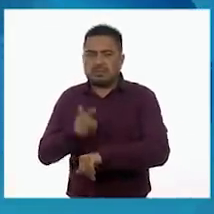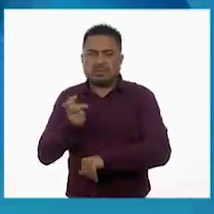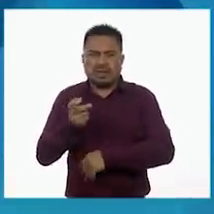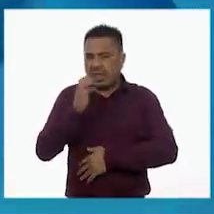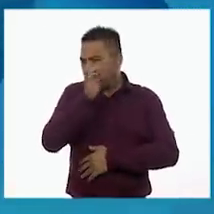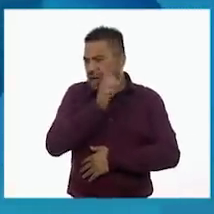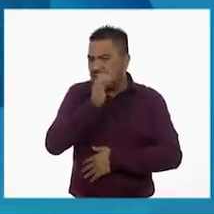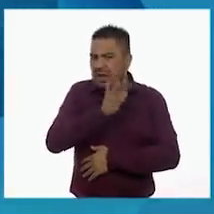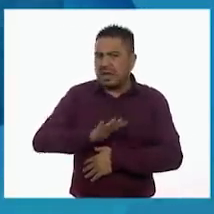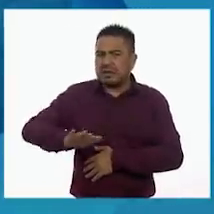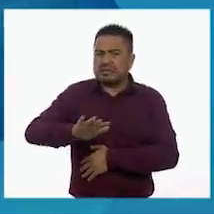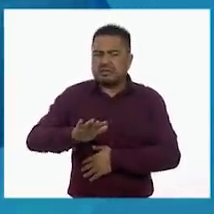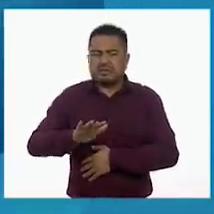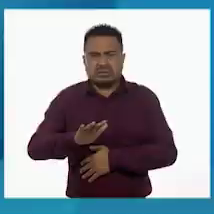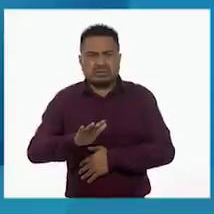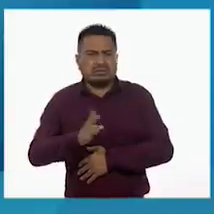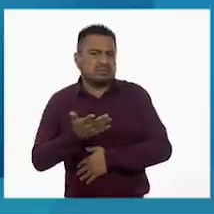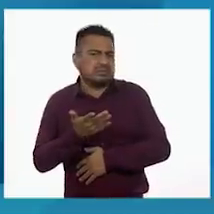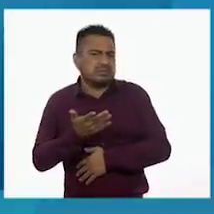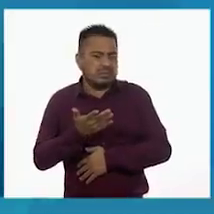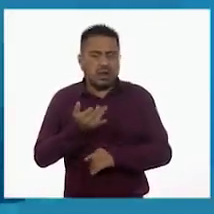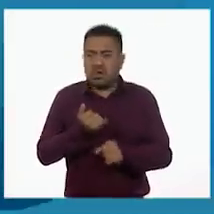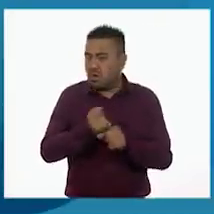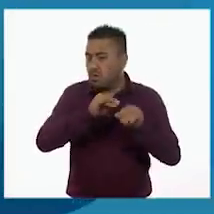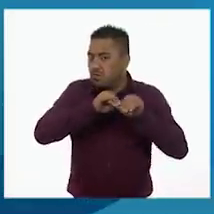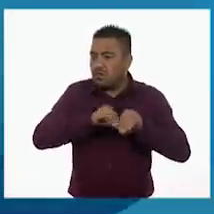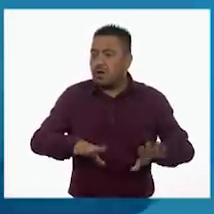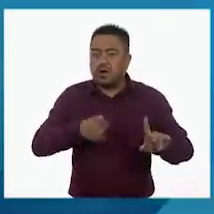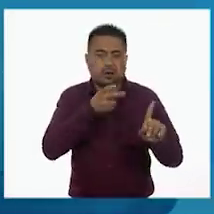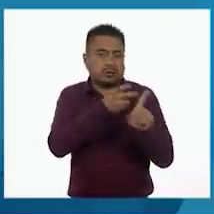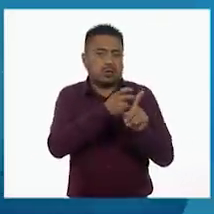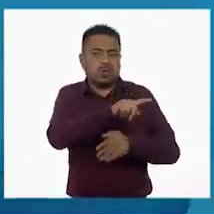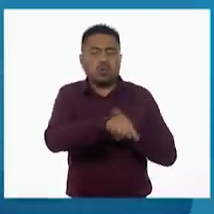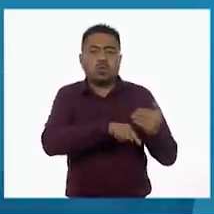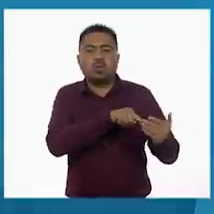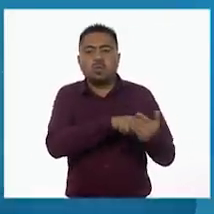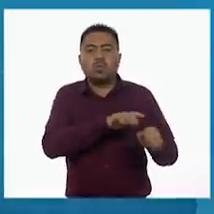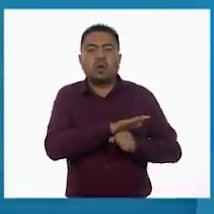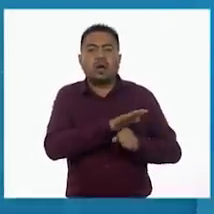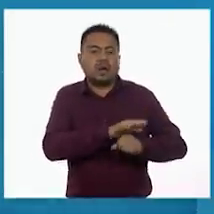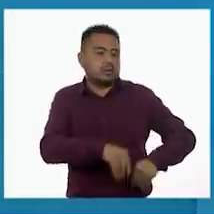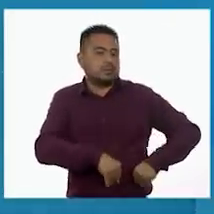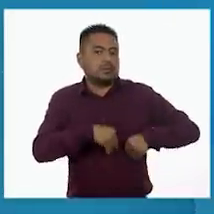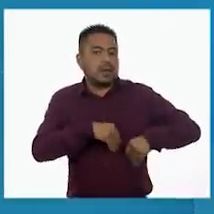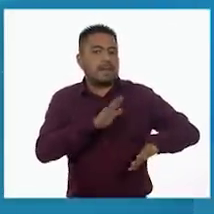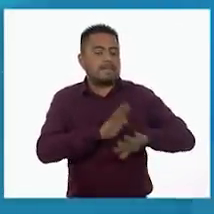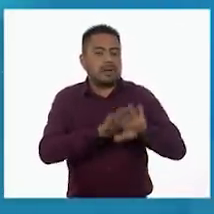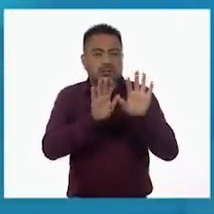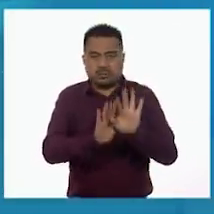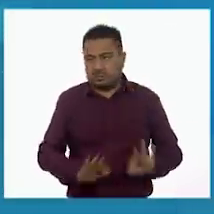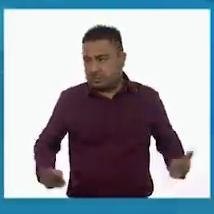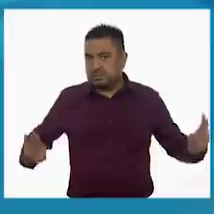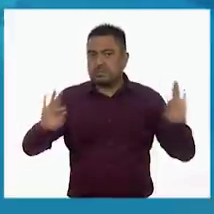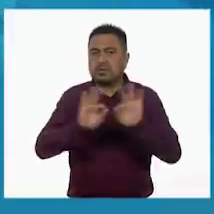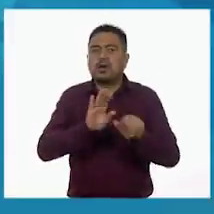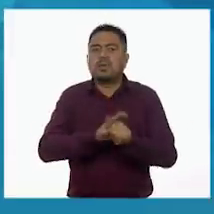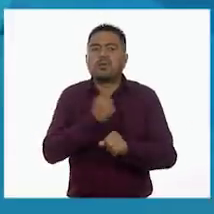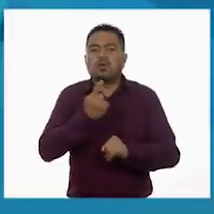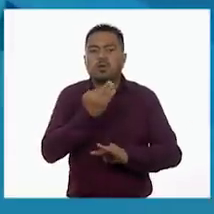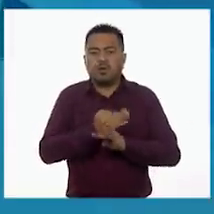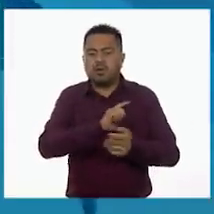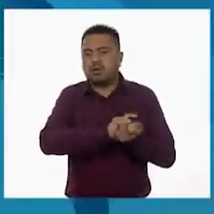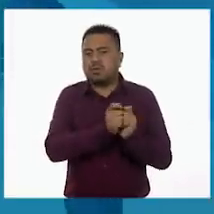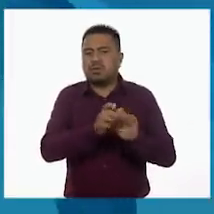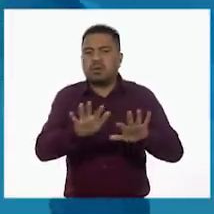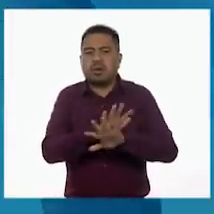cálido? ¿Árido? La información del lugar en el que habitan es muy importante porque se